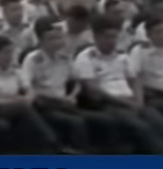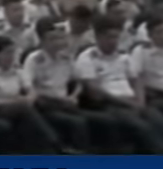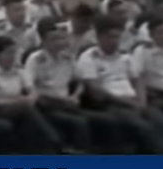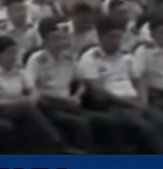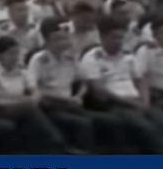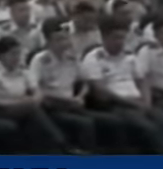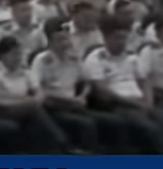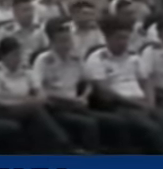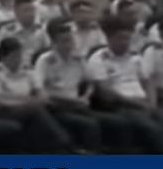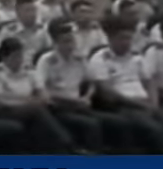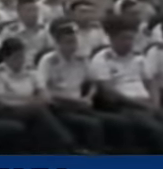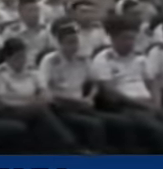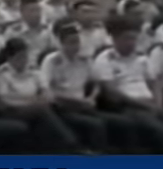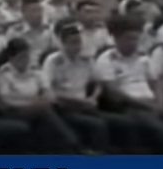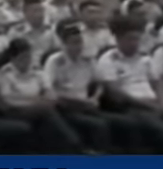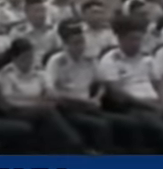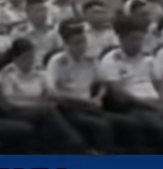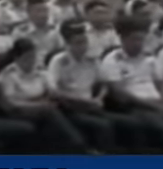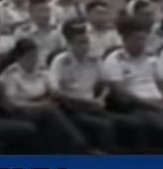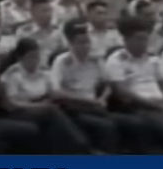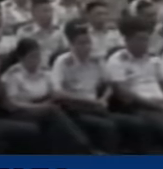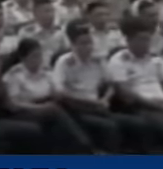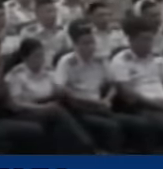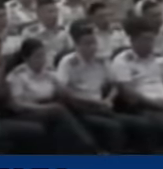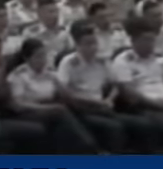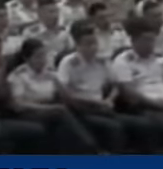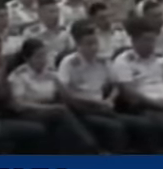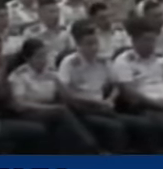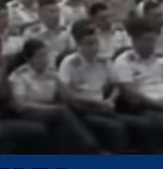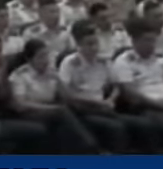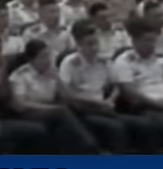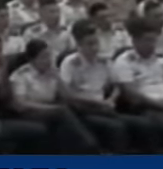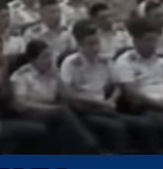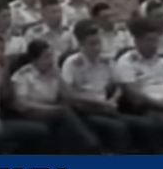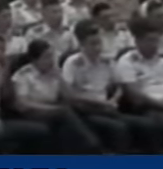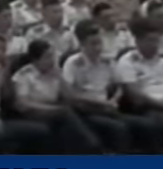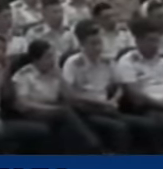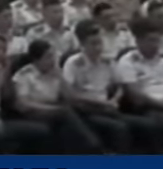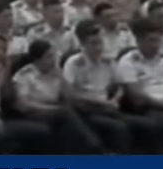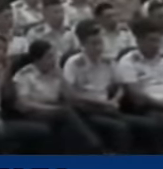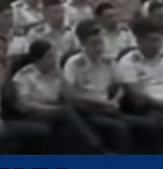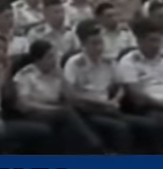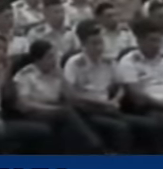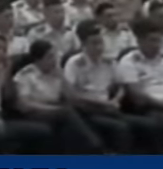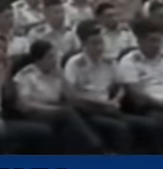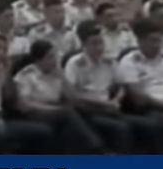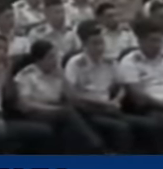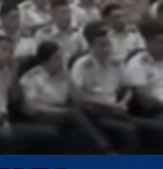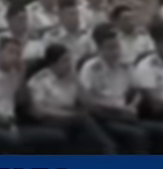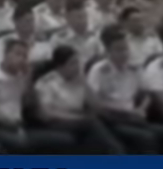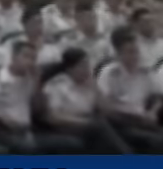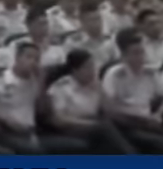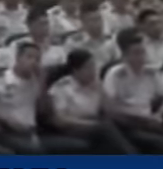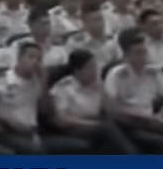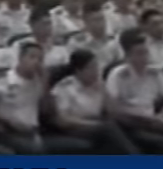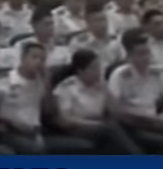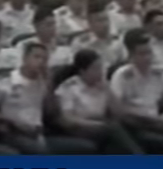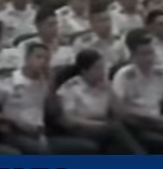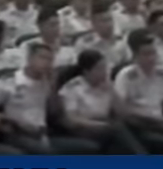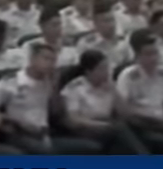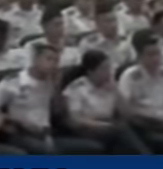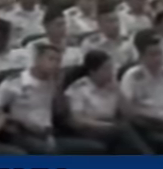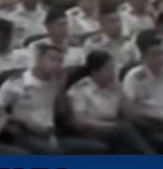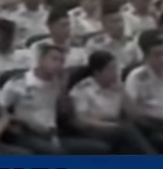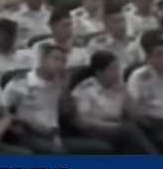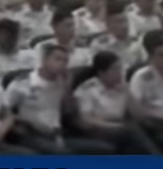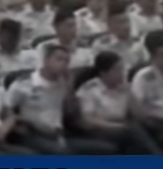evento limpio para que el pueblo se manifieste sino como un cemento de acumulación de fuerza y de un plan de subversión para que cuando no se cumpla el pbt como ellos